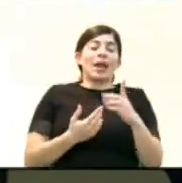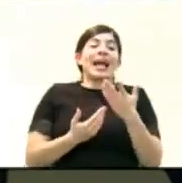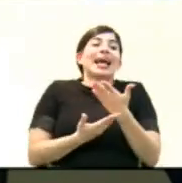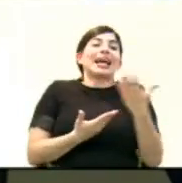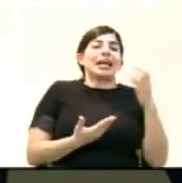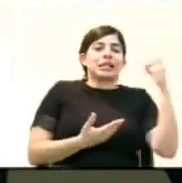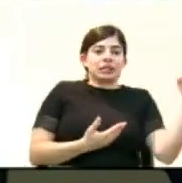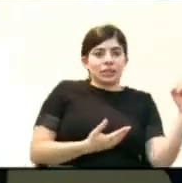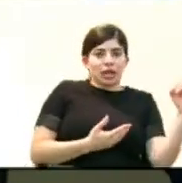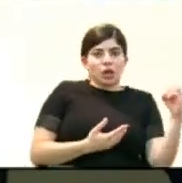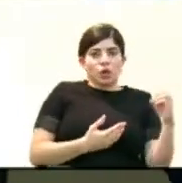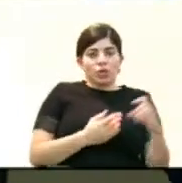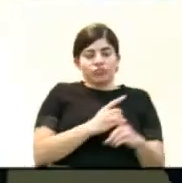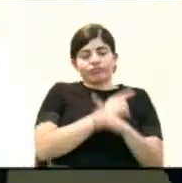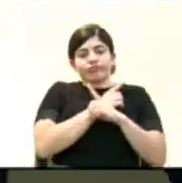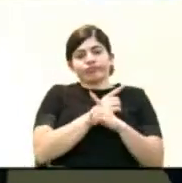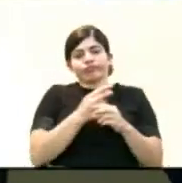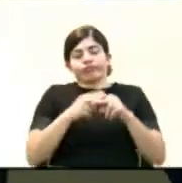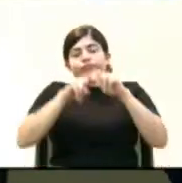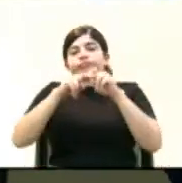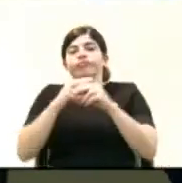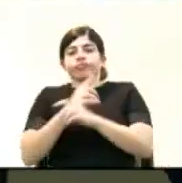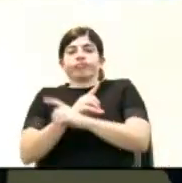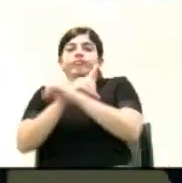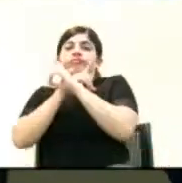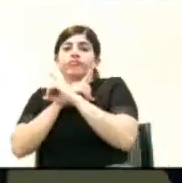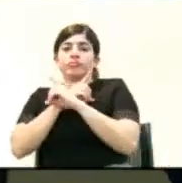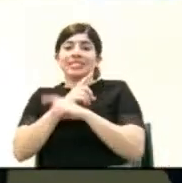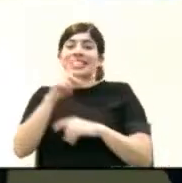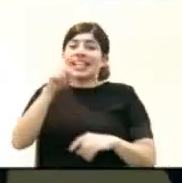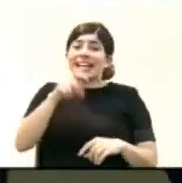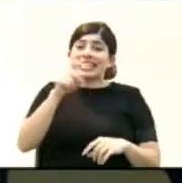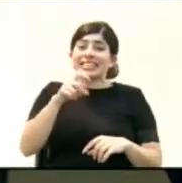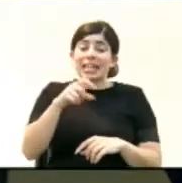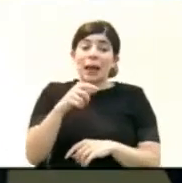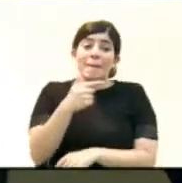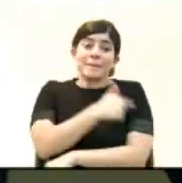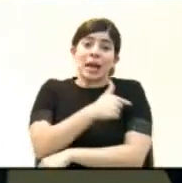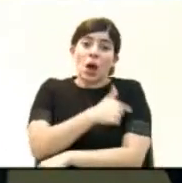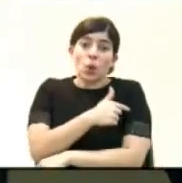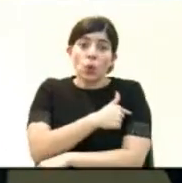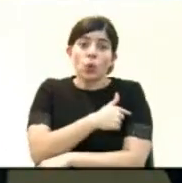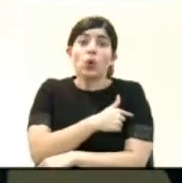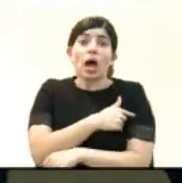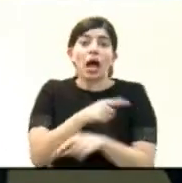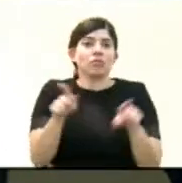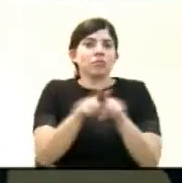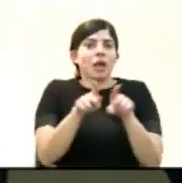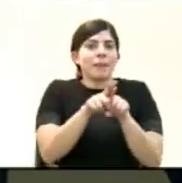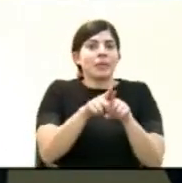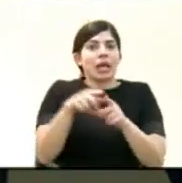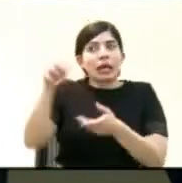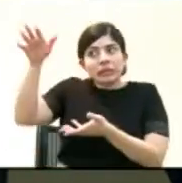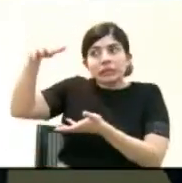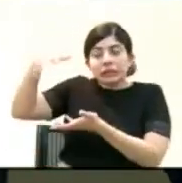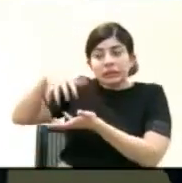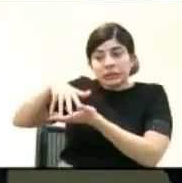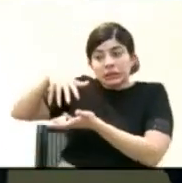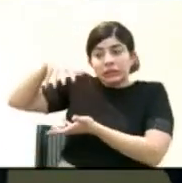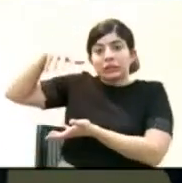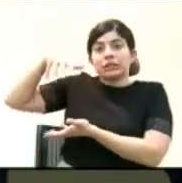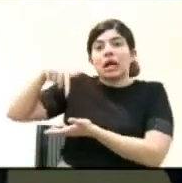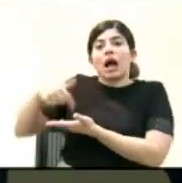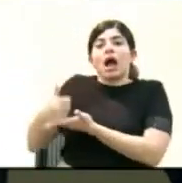Pero tenemos que tener esa demanda de la vacuna también para